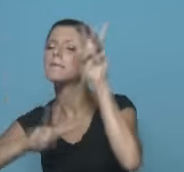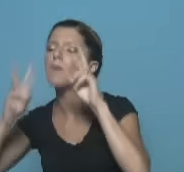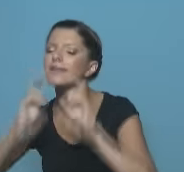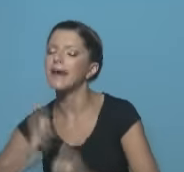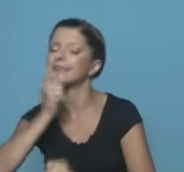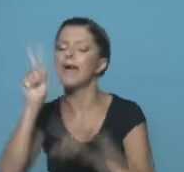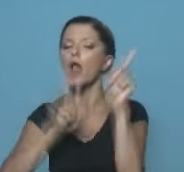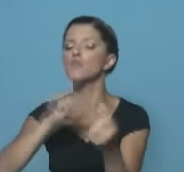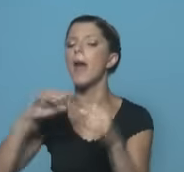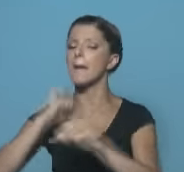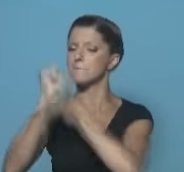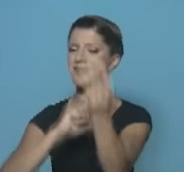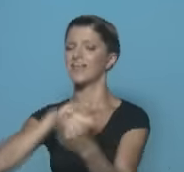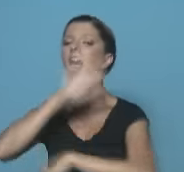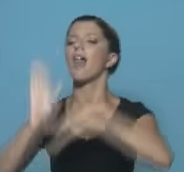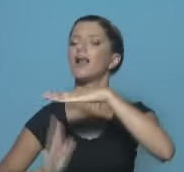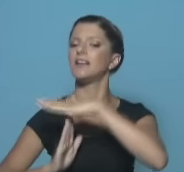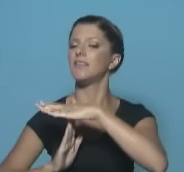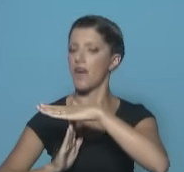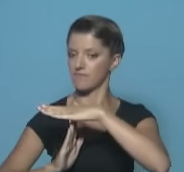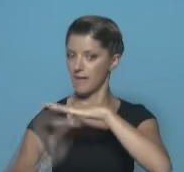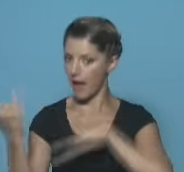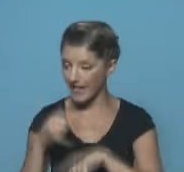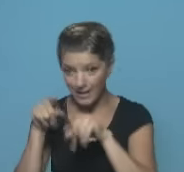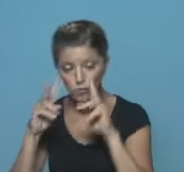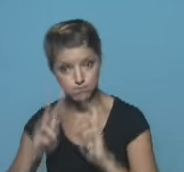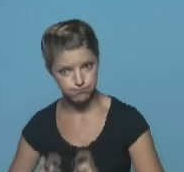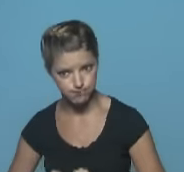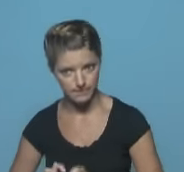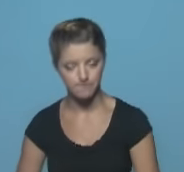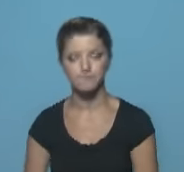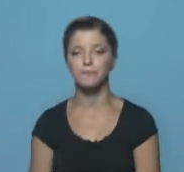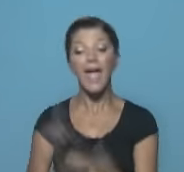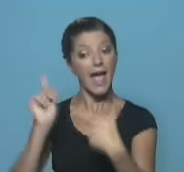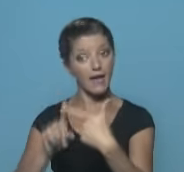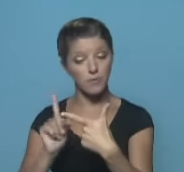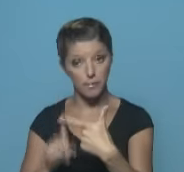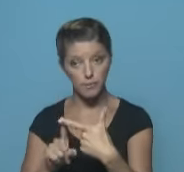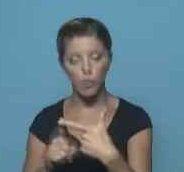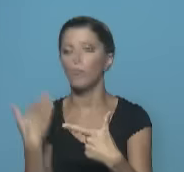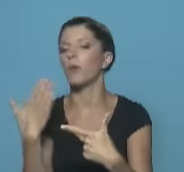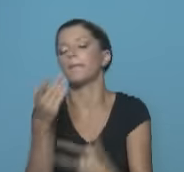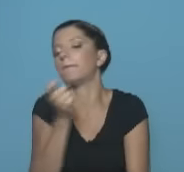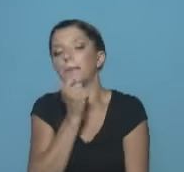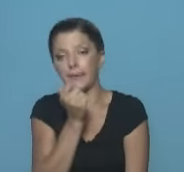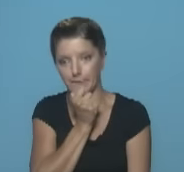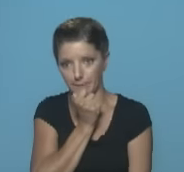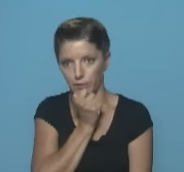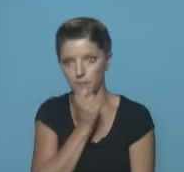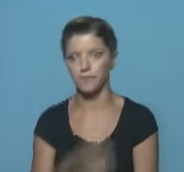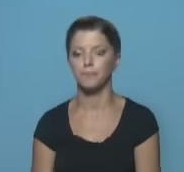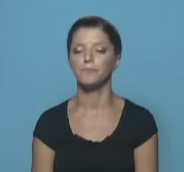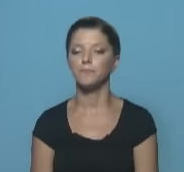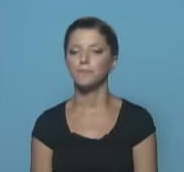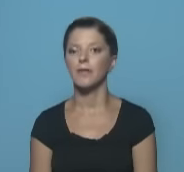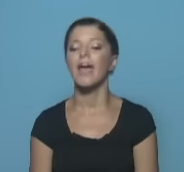de empresas o grupos de empresas. Estas prácticas monopólicas pueden ser, por ejemplo, la cartelización, que